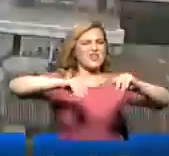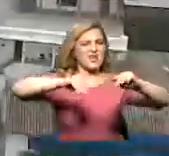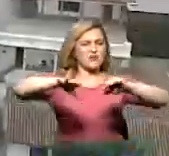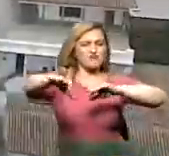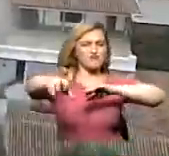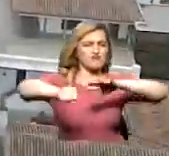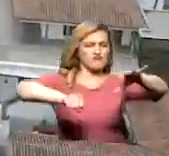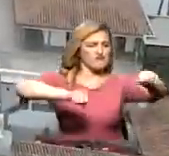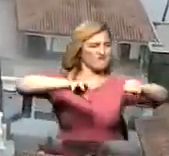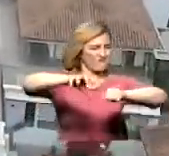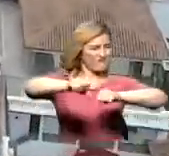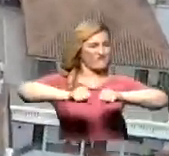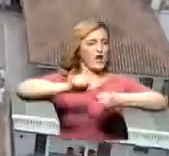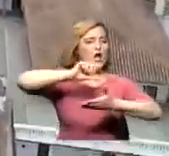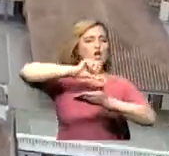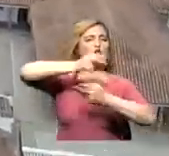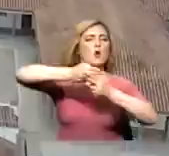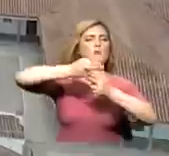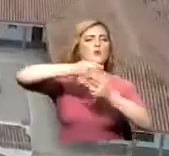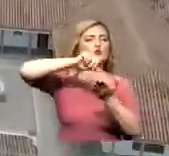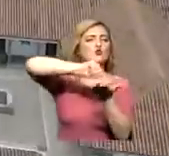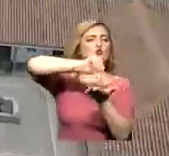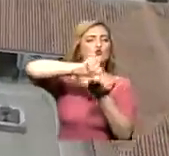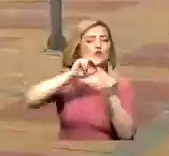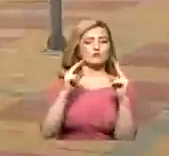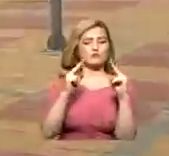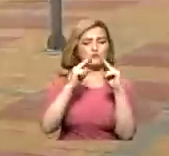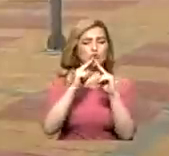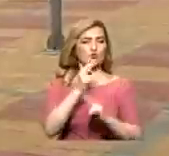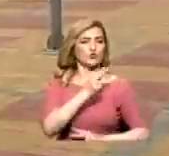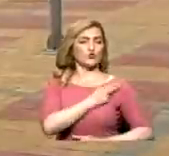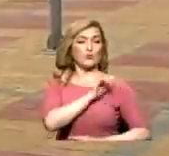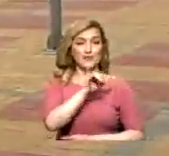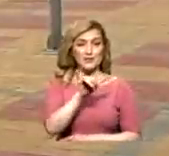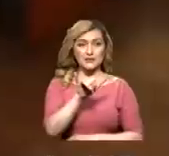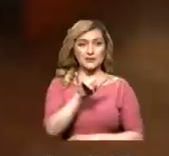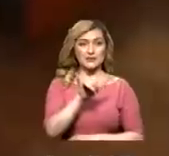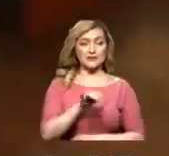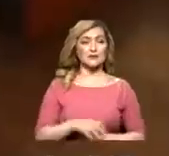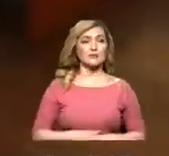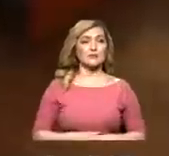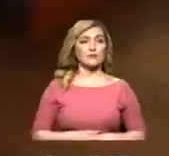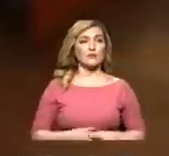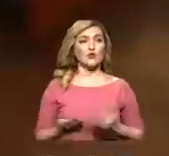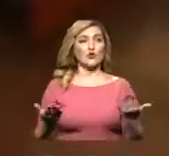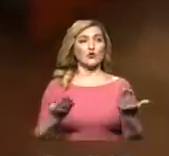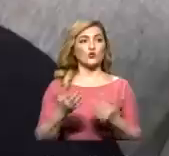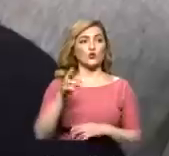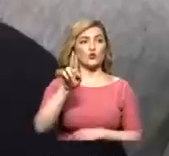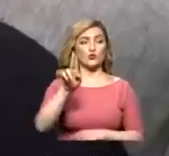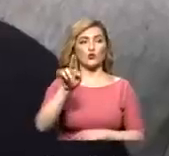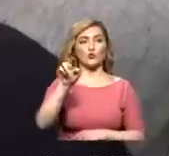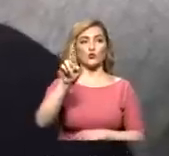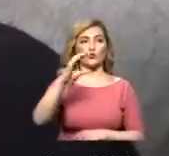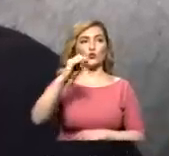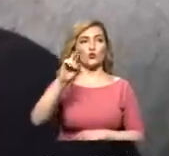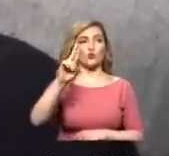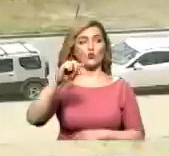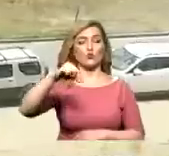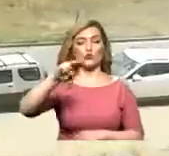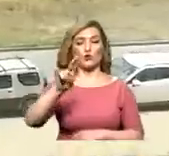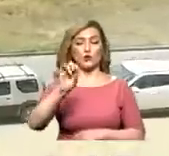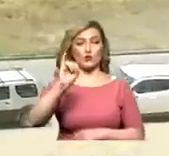que se denominó la Ciudad del Conocimiento, la Universidad Yachay, en Urcuquí, provincia de Imbabura. Tenía